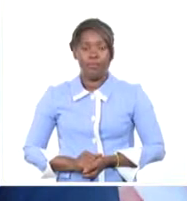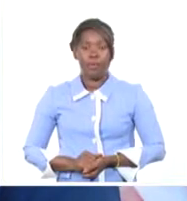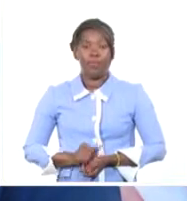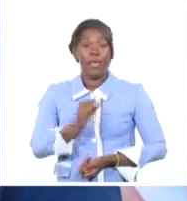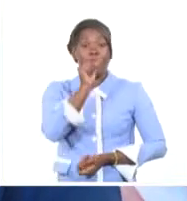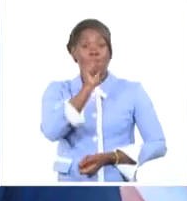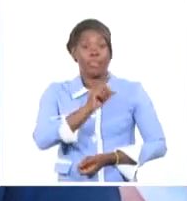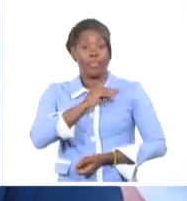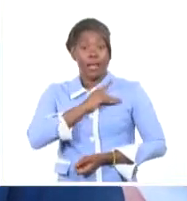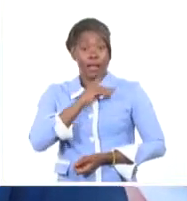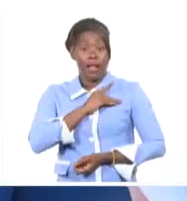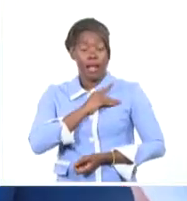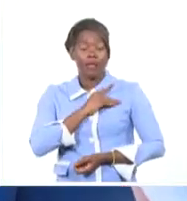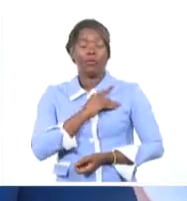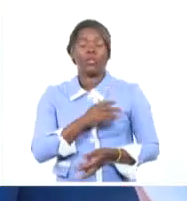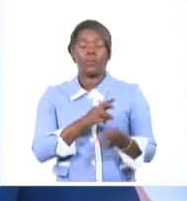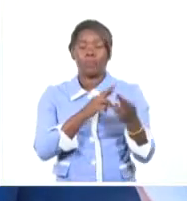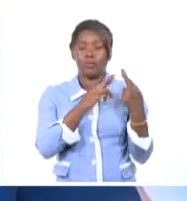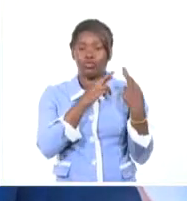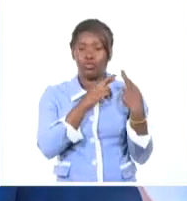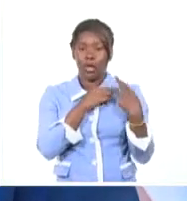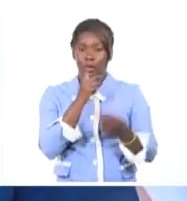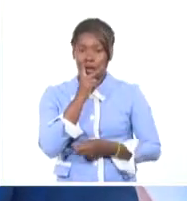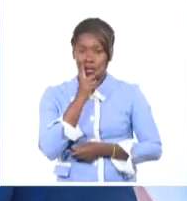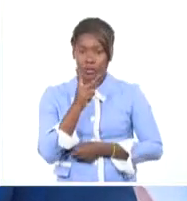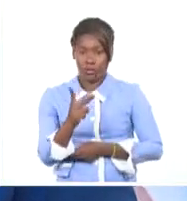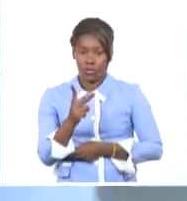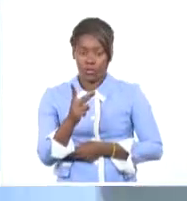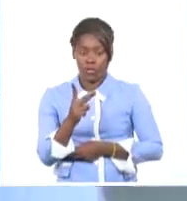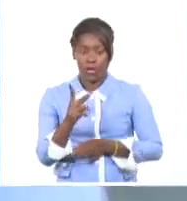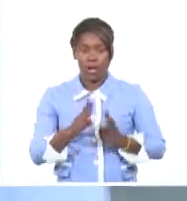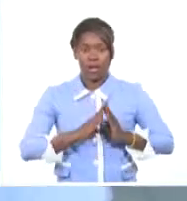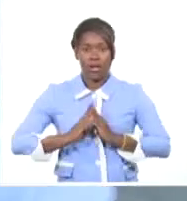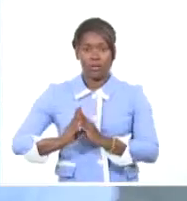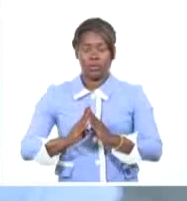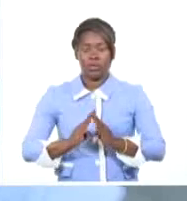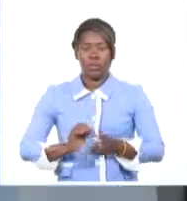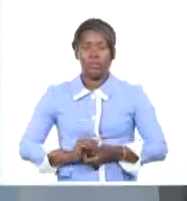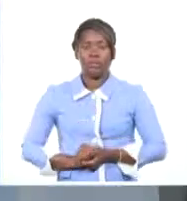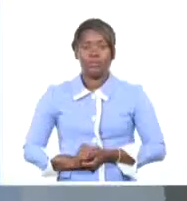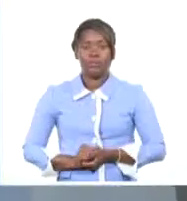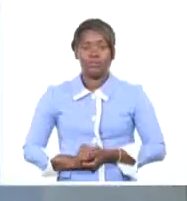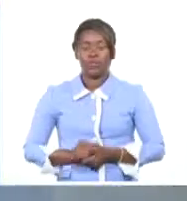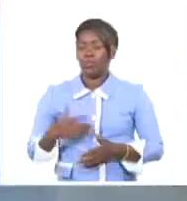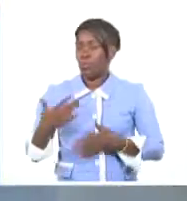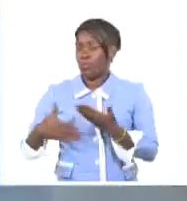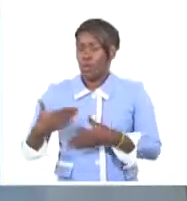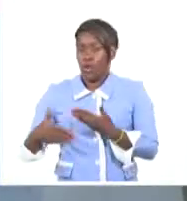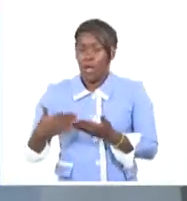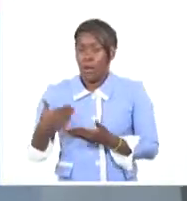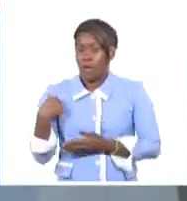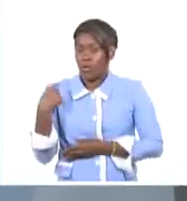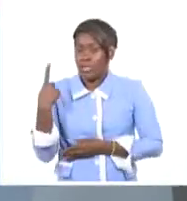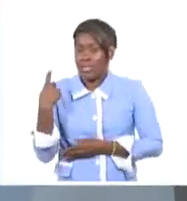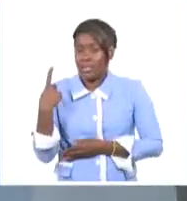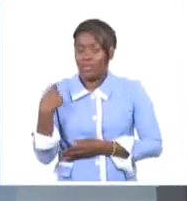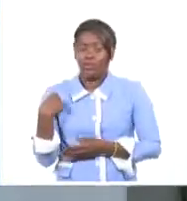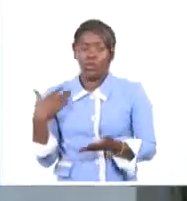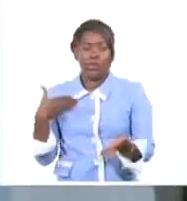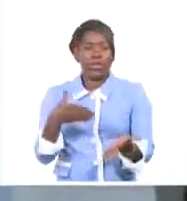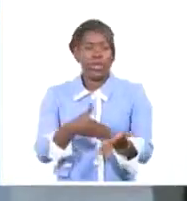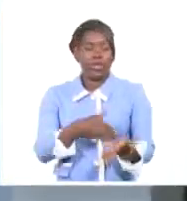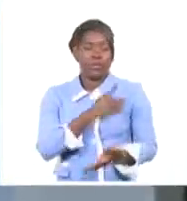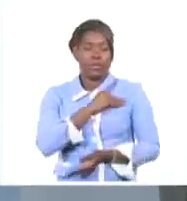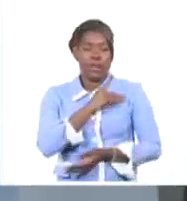puedan constituir nuestras principales preocupaciones. Y tenemos que ver al delegado en una posición realmente